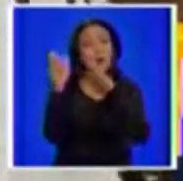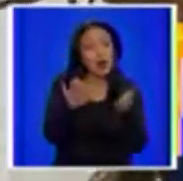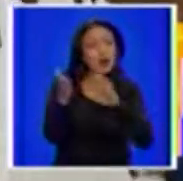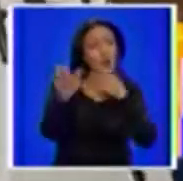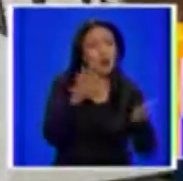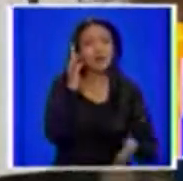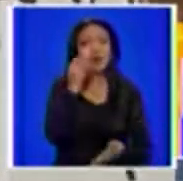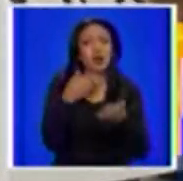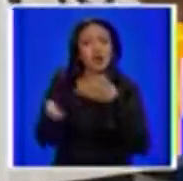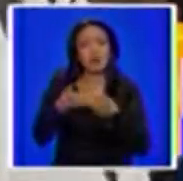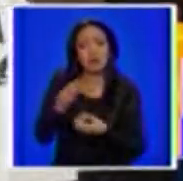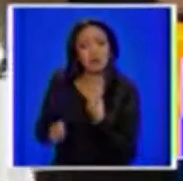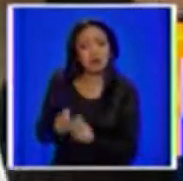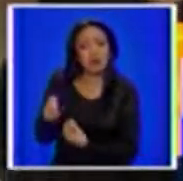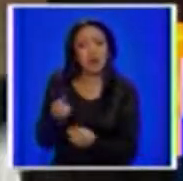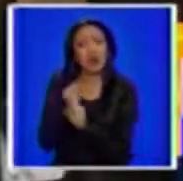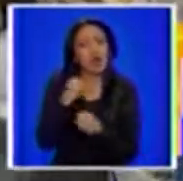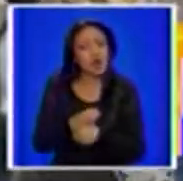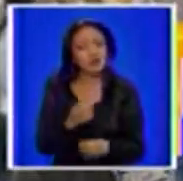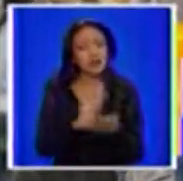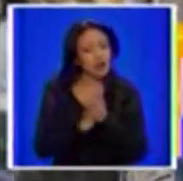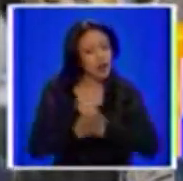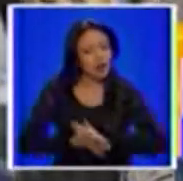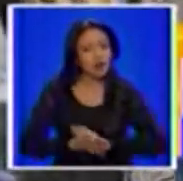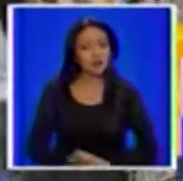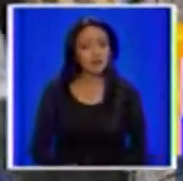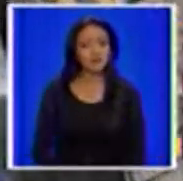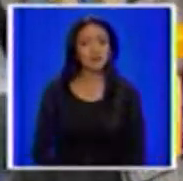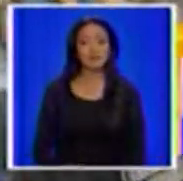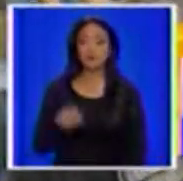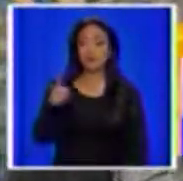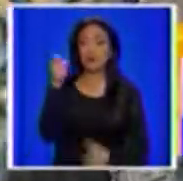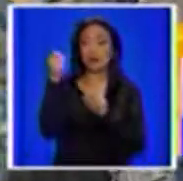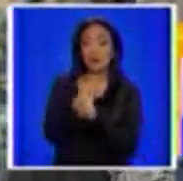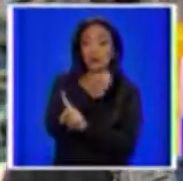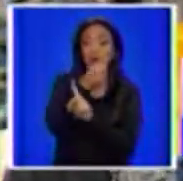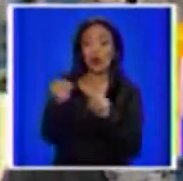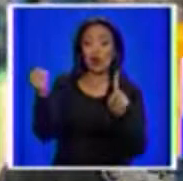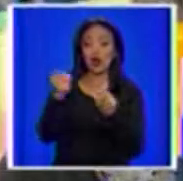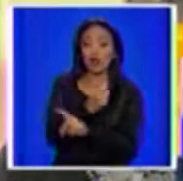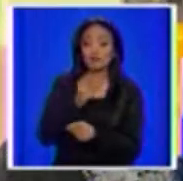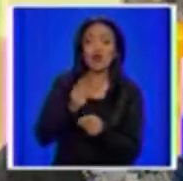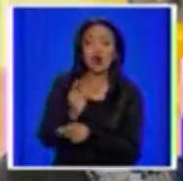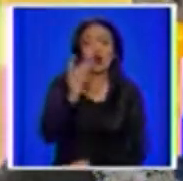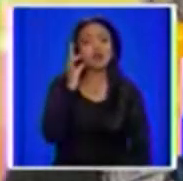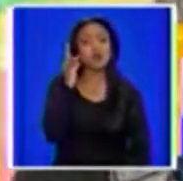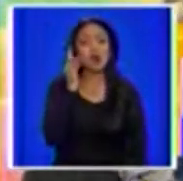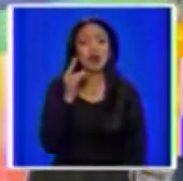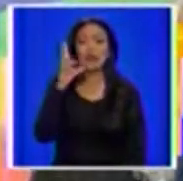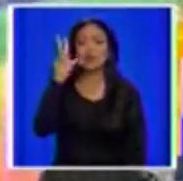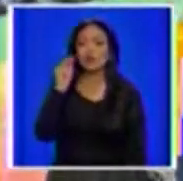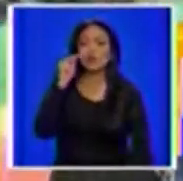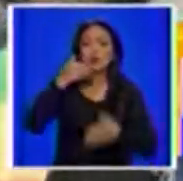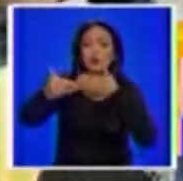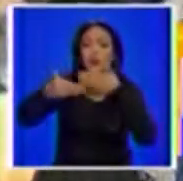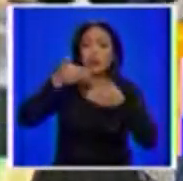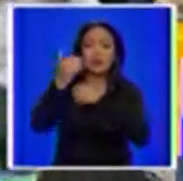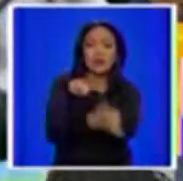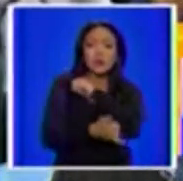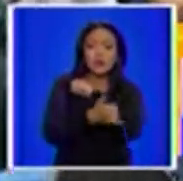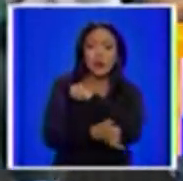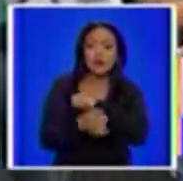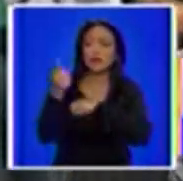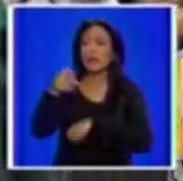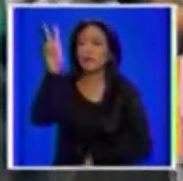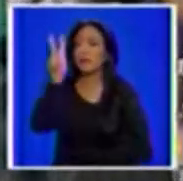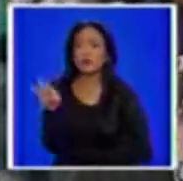nadie hace nada. ¡Nadie! La violencia y el atentado contra la mujer no tiene nacionalidad, no corresponde a